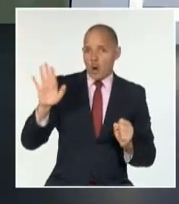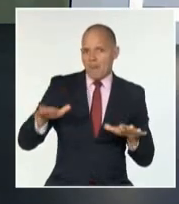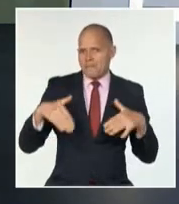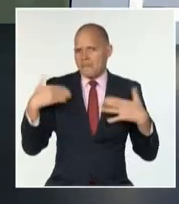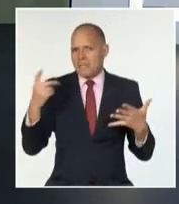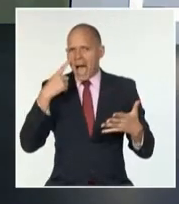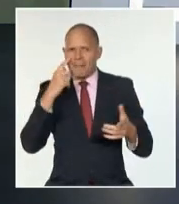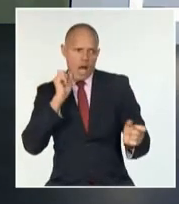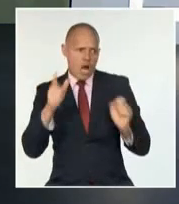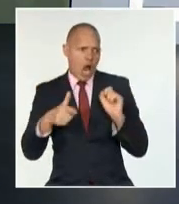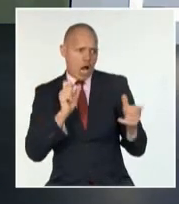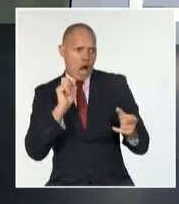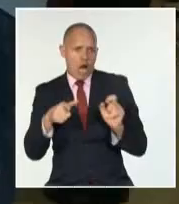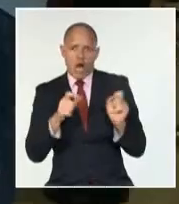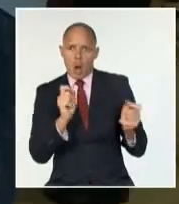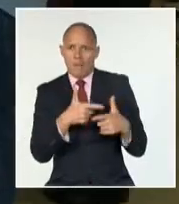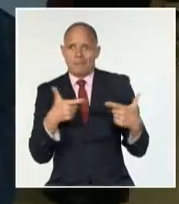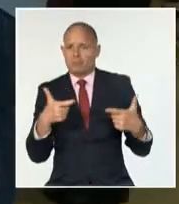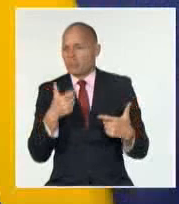mismo desde esa parte del mundo.